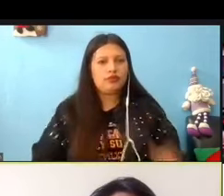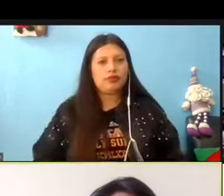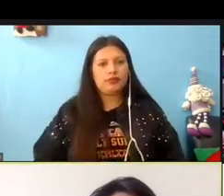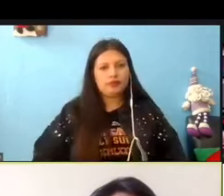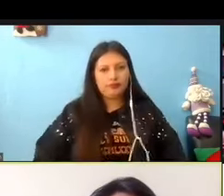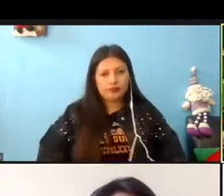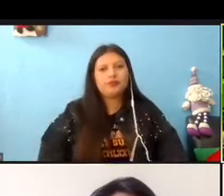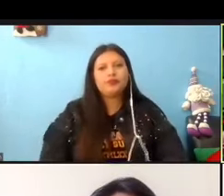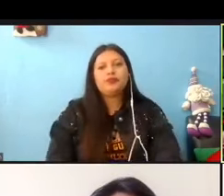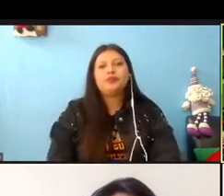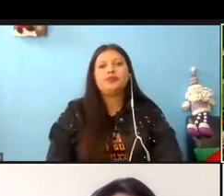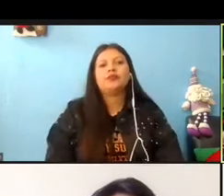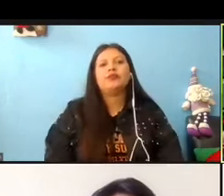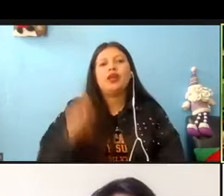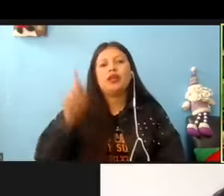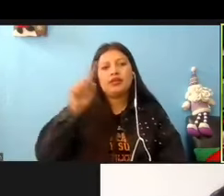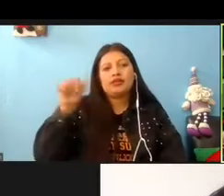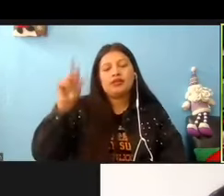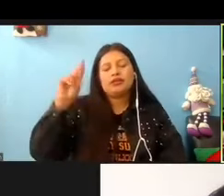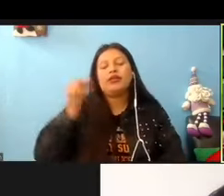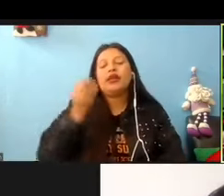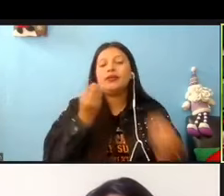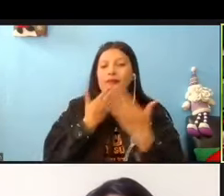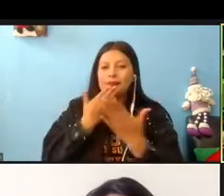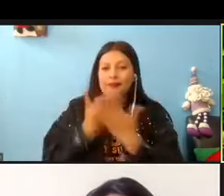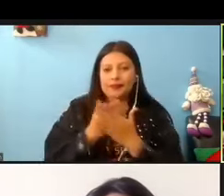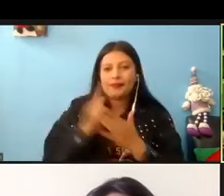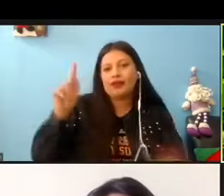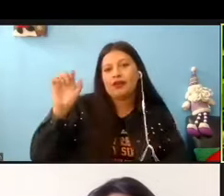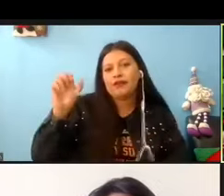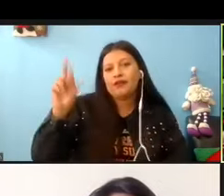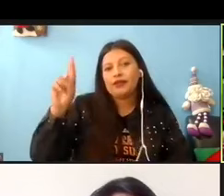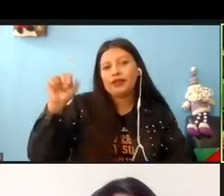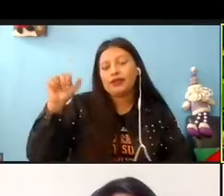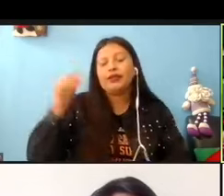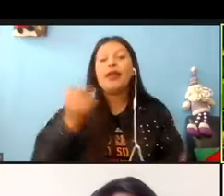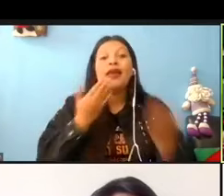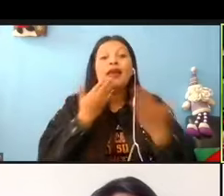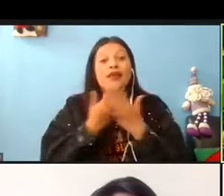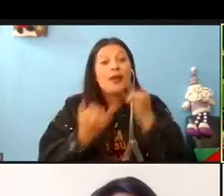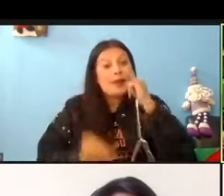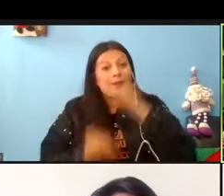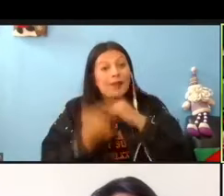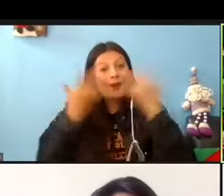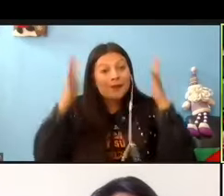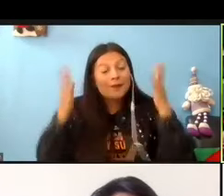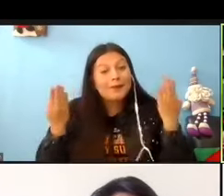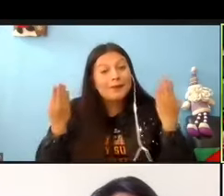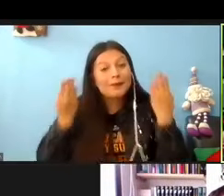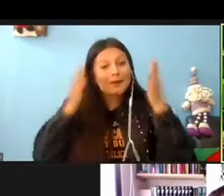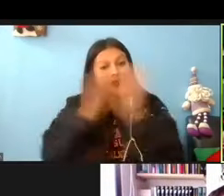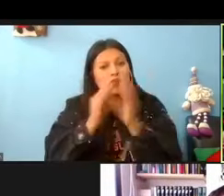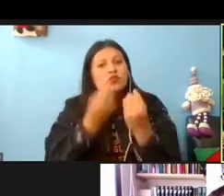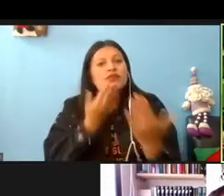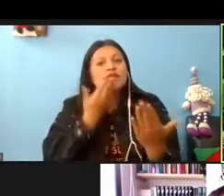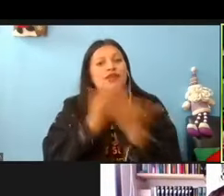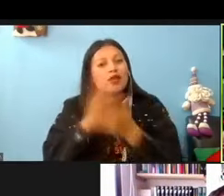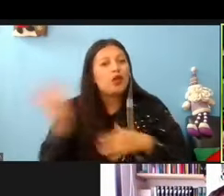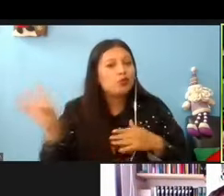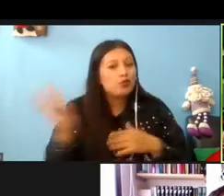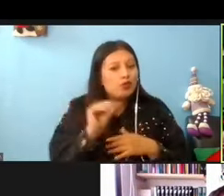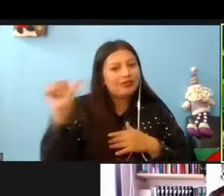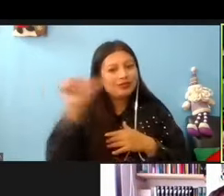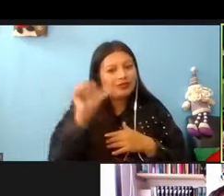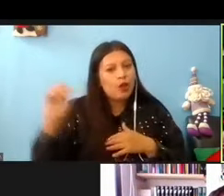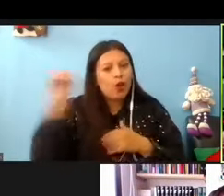Perfecto. Gracias, Fernanda. Creo que damos cierre a nuestro evento. Muchísimas gracias a todos y a todas por haberse sumado a